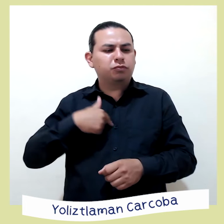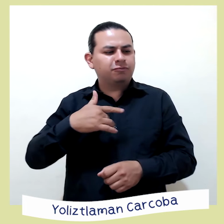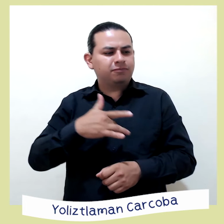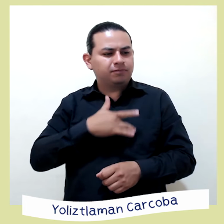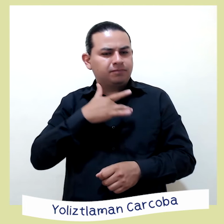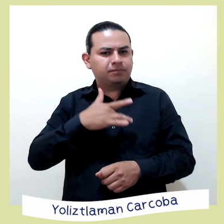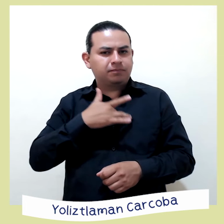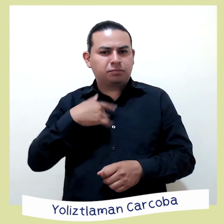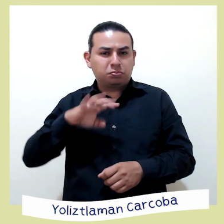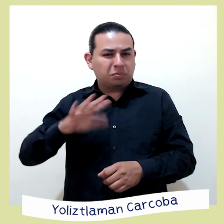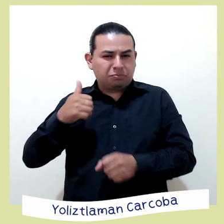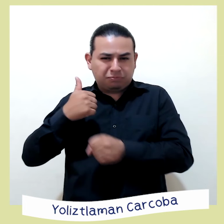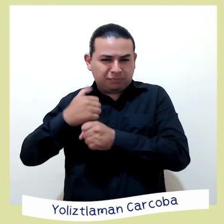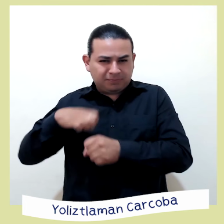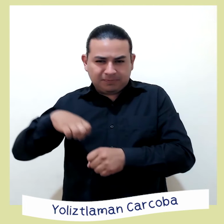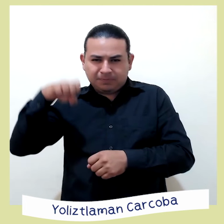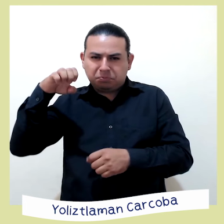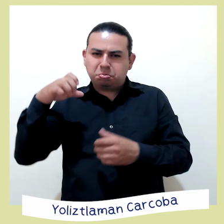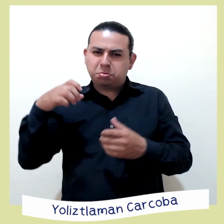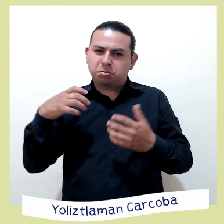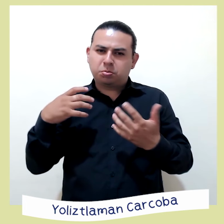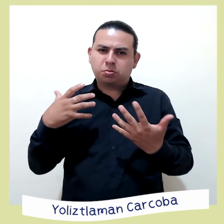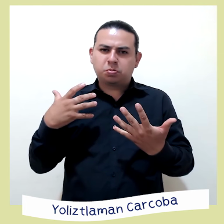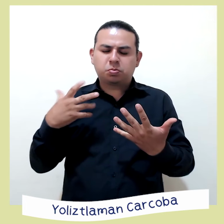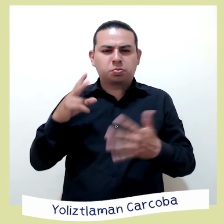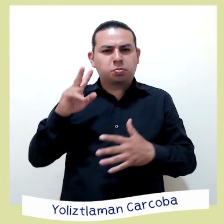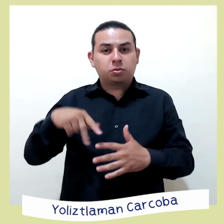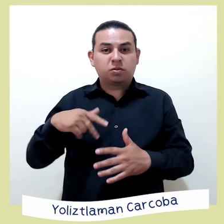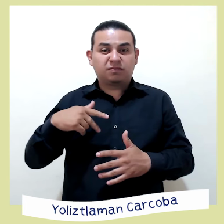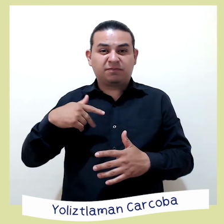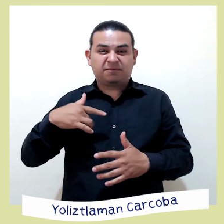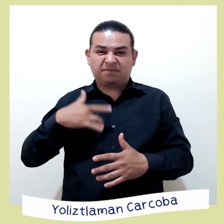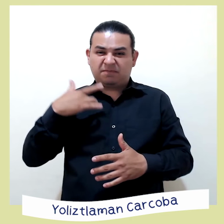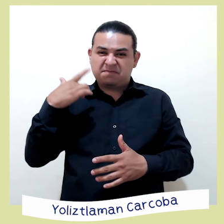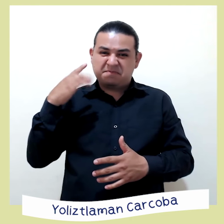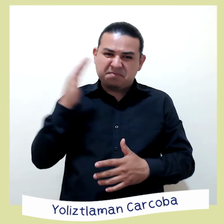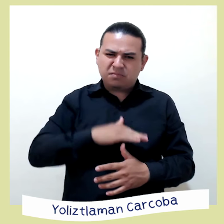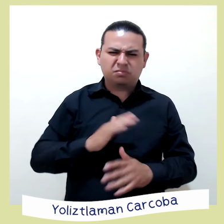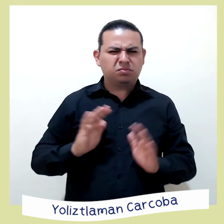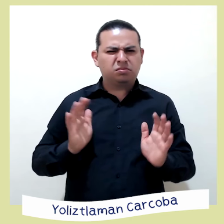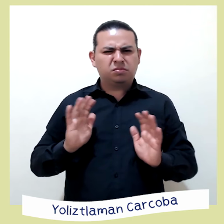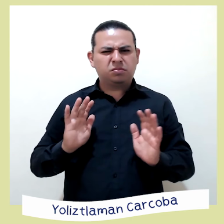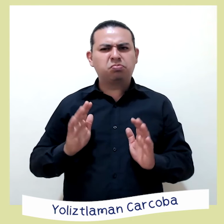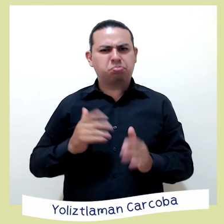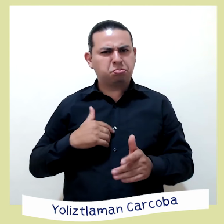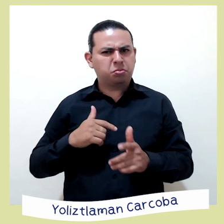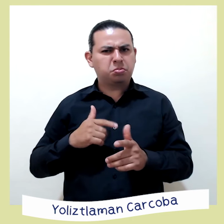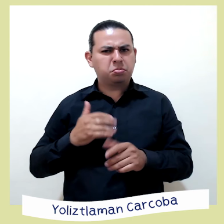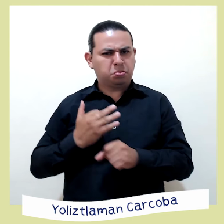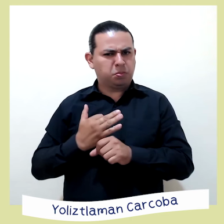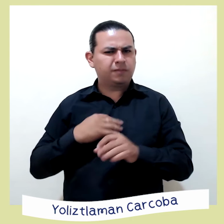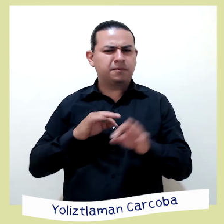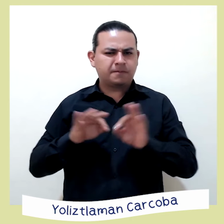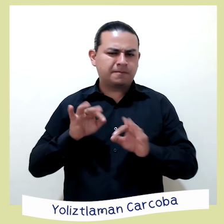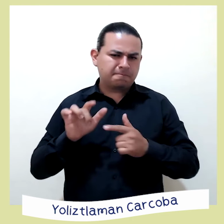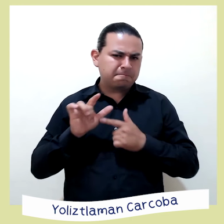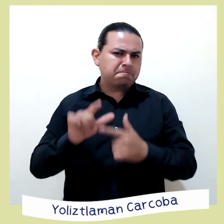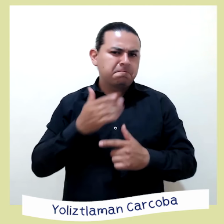una vejez muy positiva, ¿no? Trabajando, todavía sigo trabajando